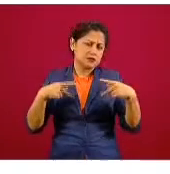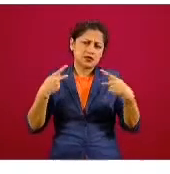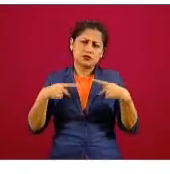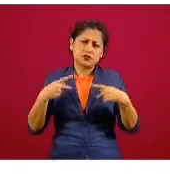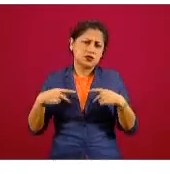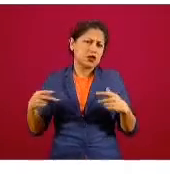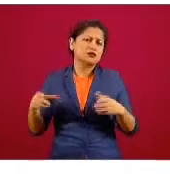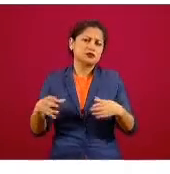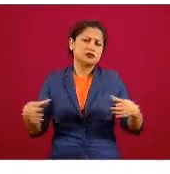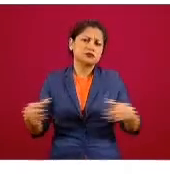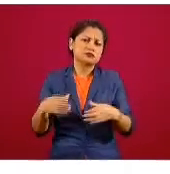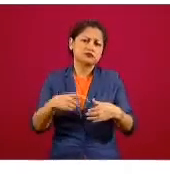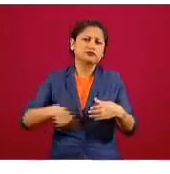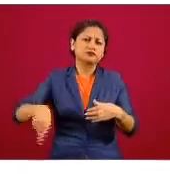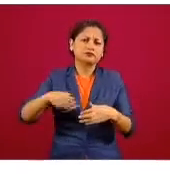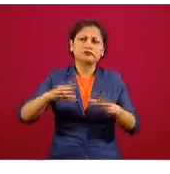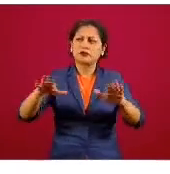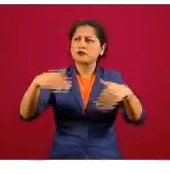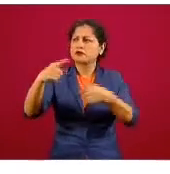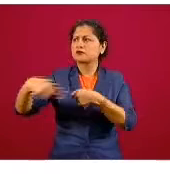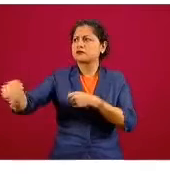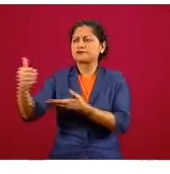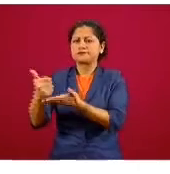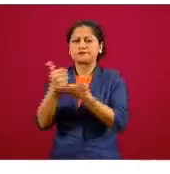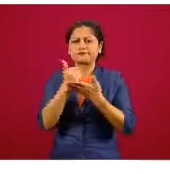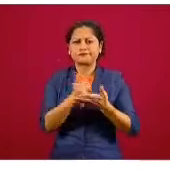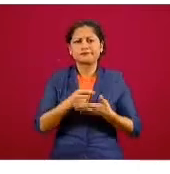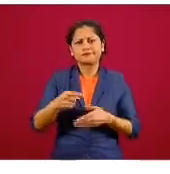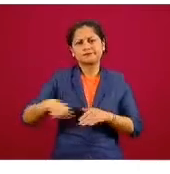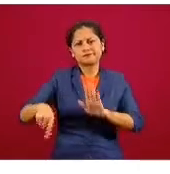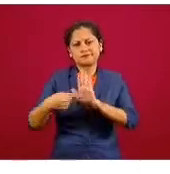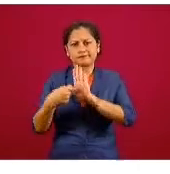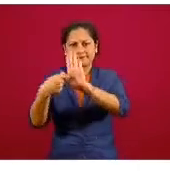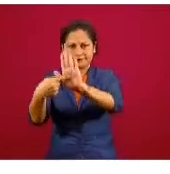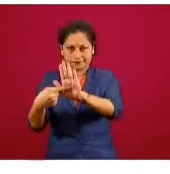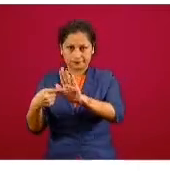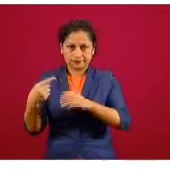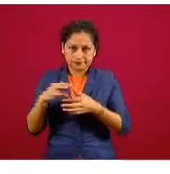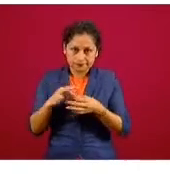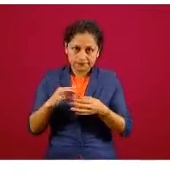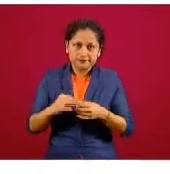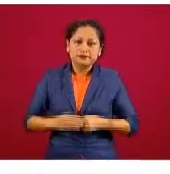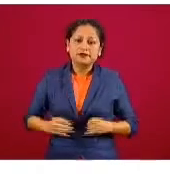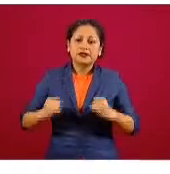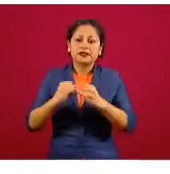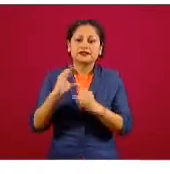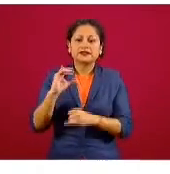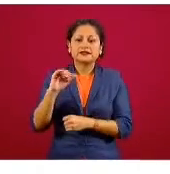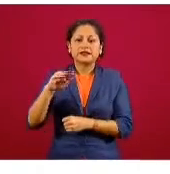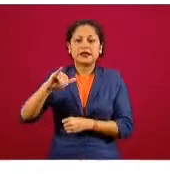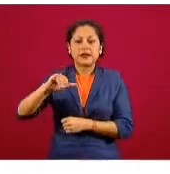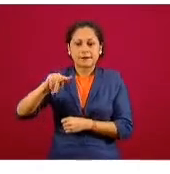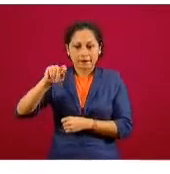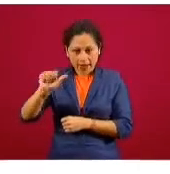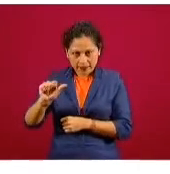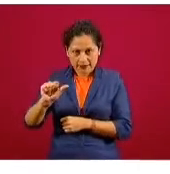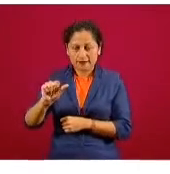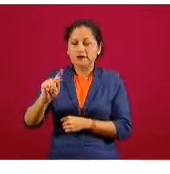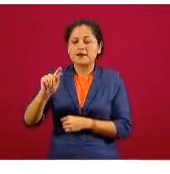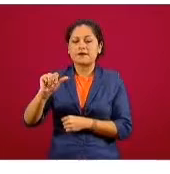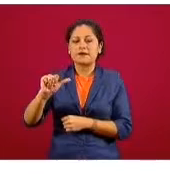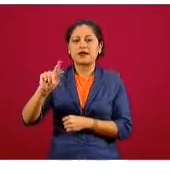seguirá colaborando con nosotros y les agradezco. Los menciono por institución: el CIMAT, el Centro de Investigación en